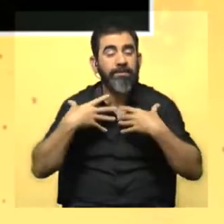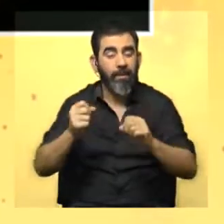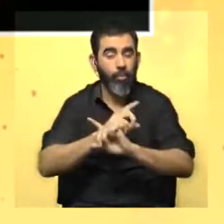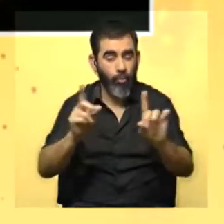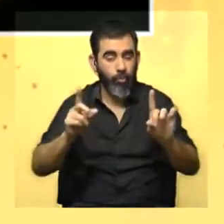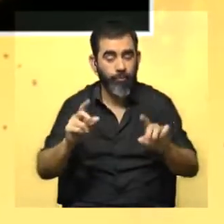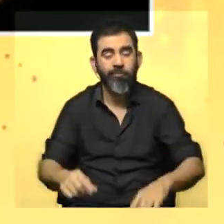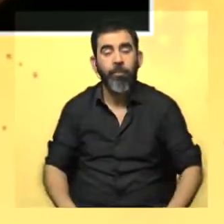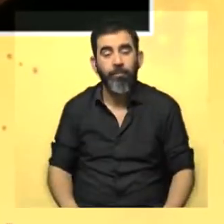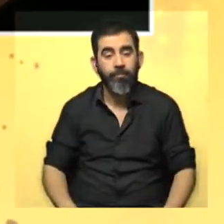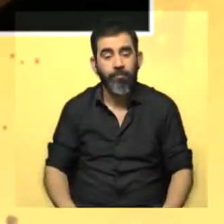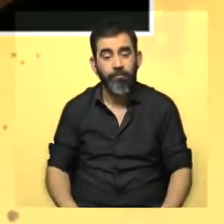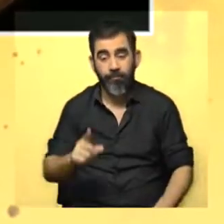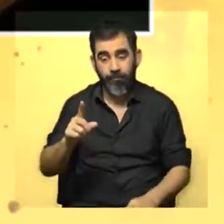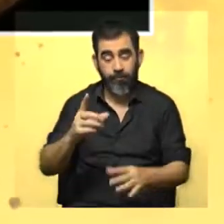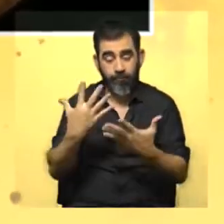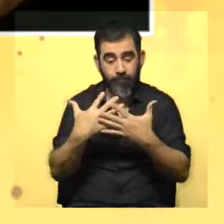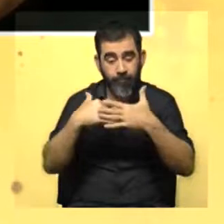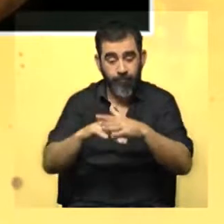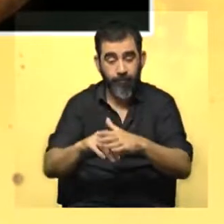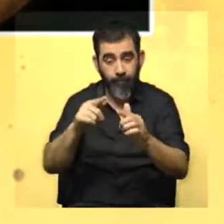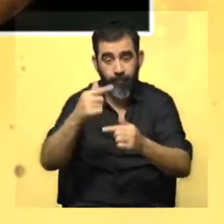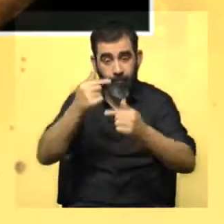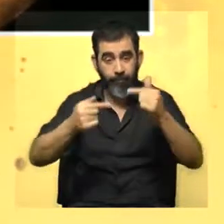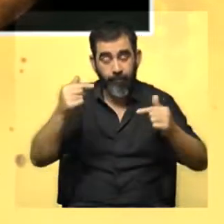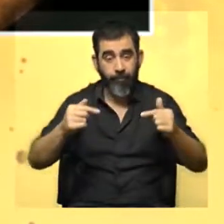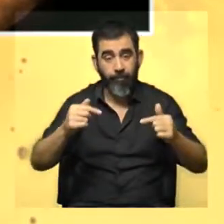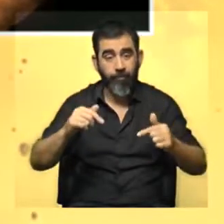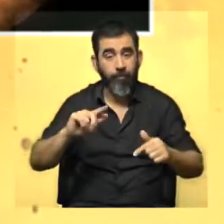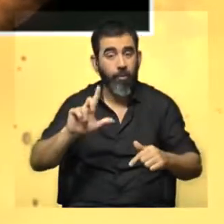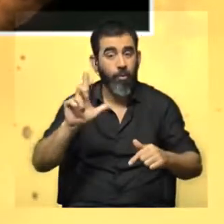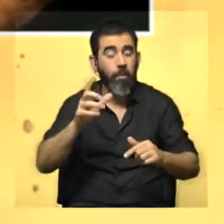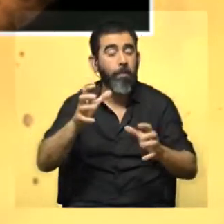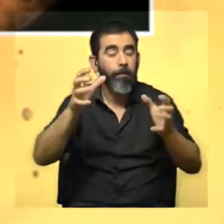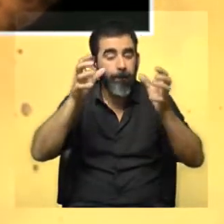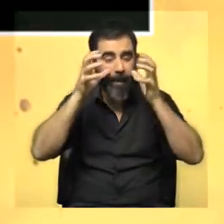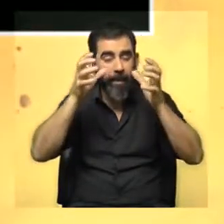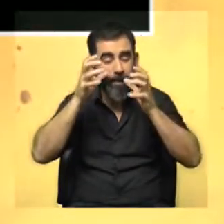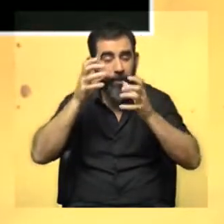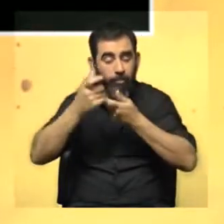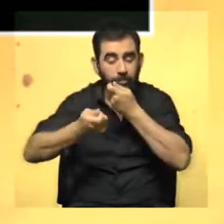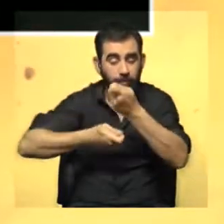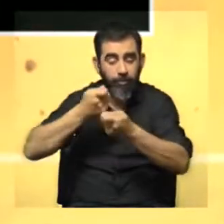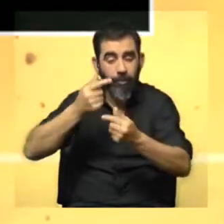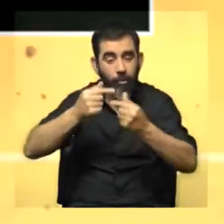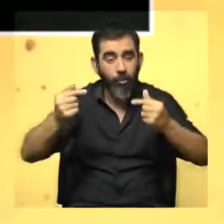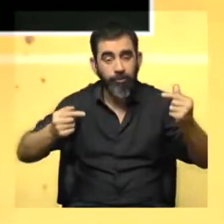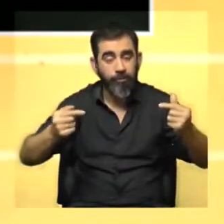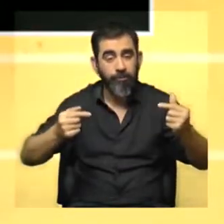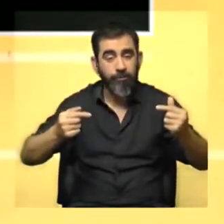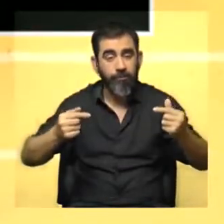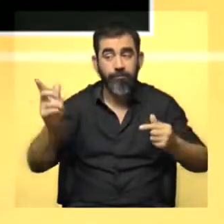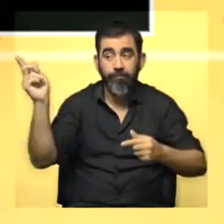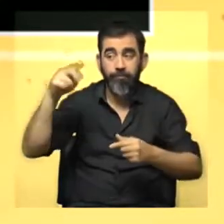Entonces, si juntamos estos elementos, no vería un mayor riesgo en aplicar microorganismos que